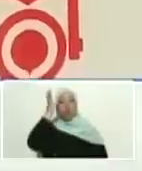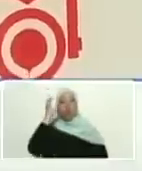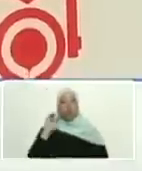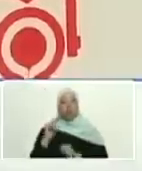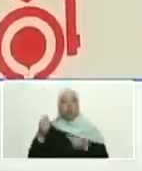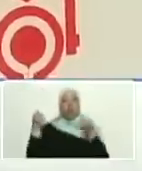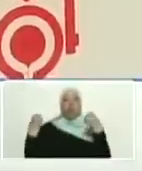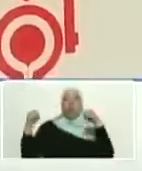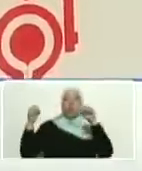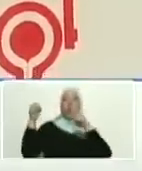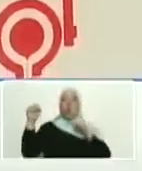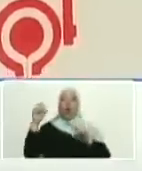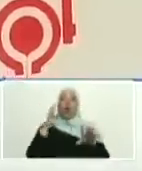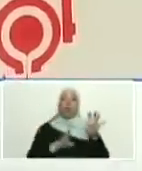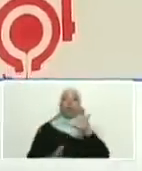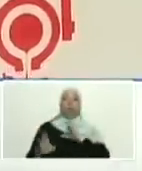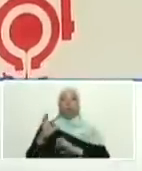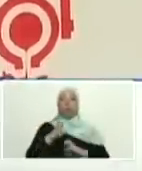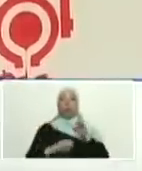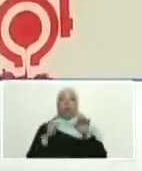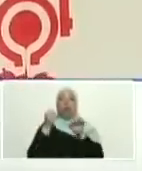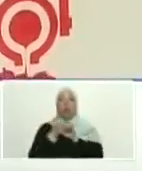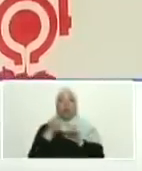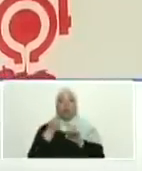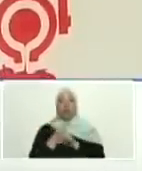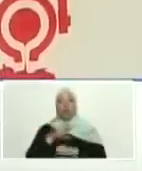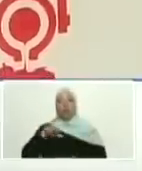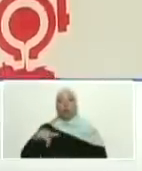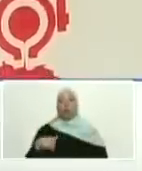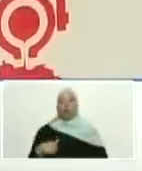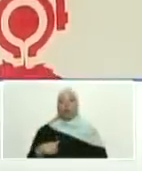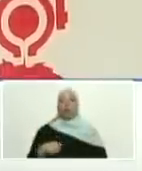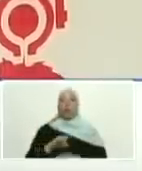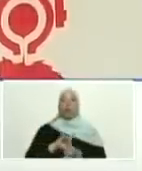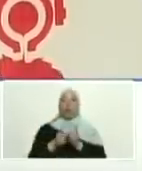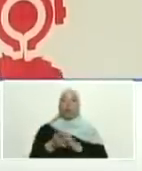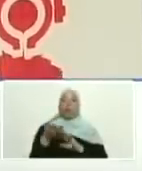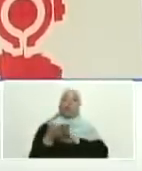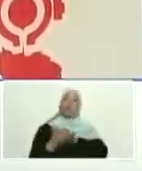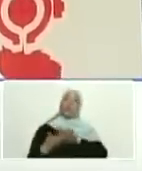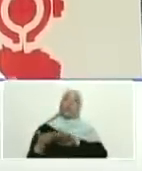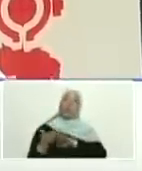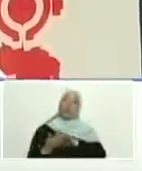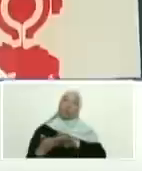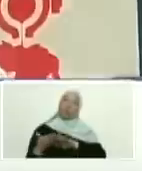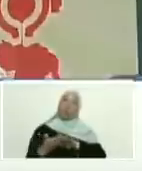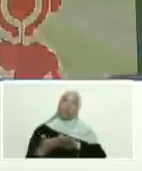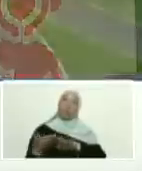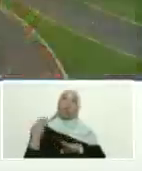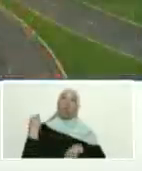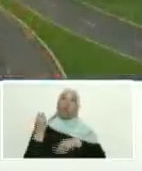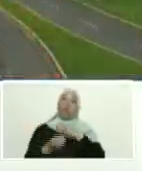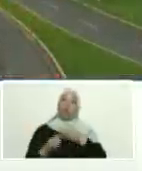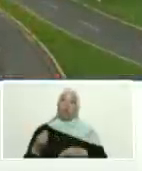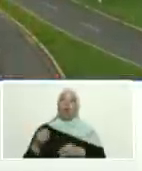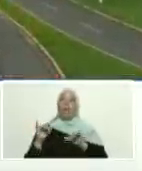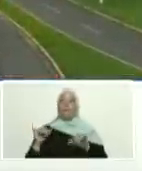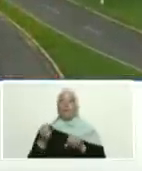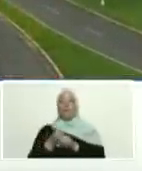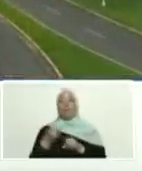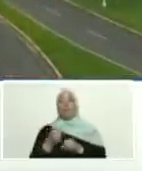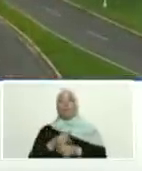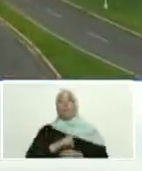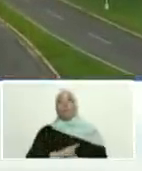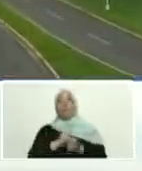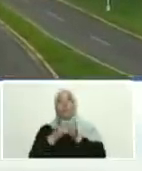y científico del trabajador, de la trabajadora, se transforma en solución? Cómo los trabajadores han ido